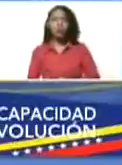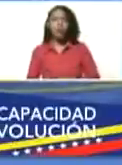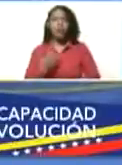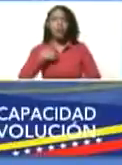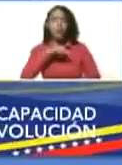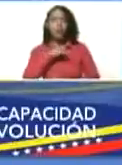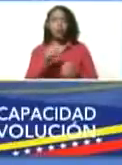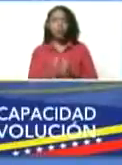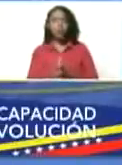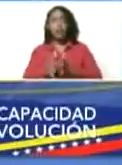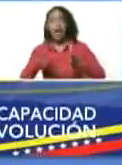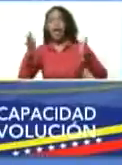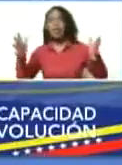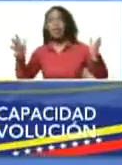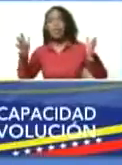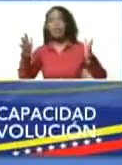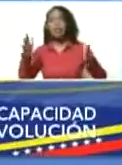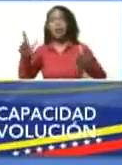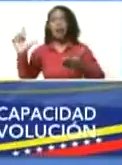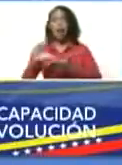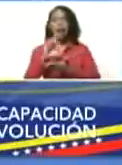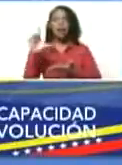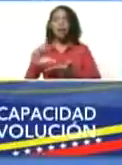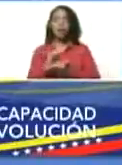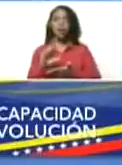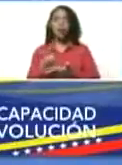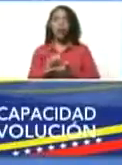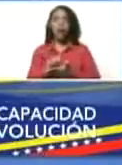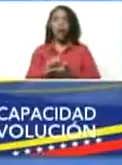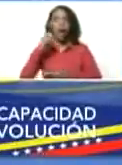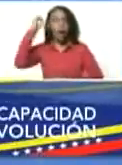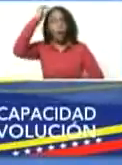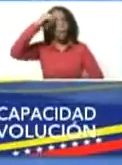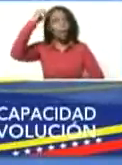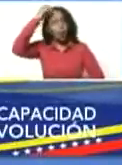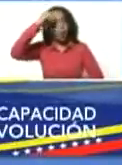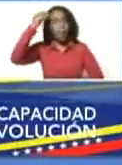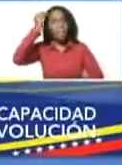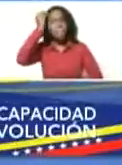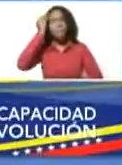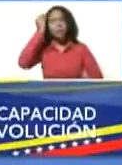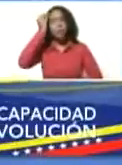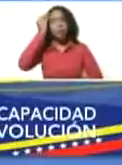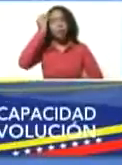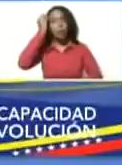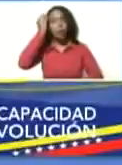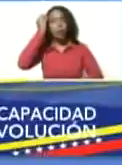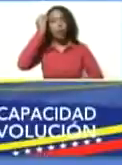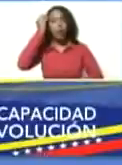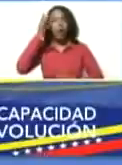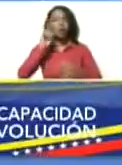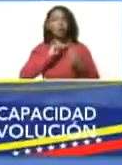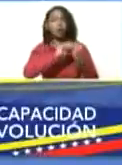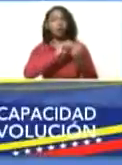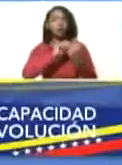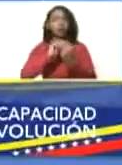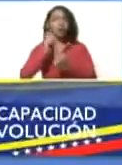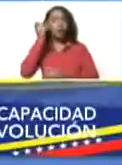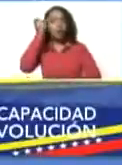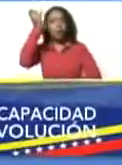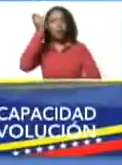nuestros gigantes en la literatura, en la crónica, en el pensamiento, en el debate de ideas.